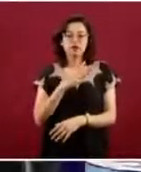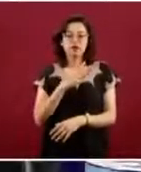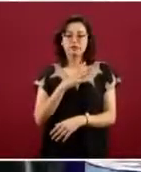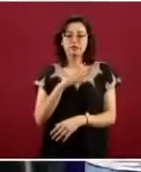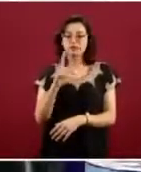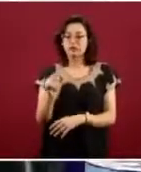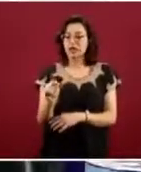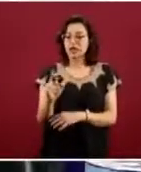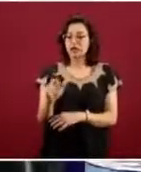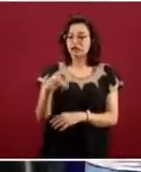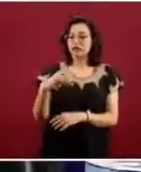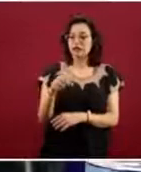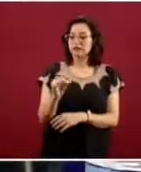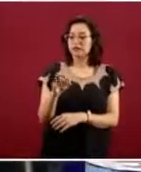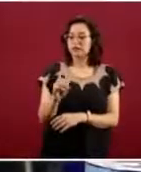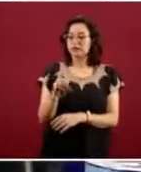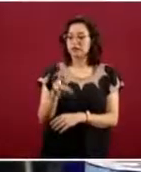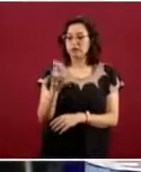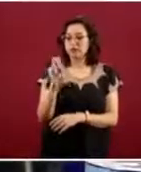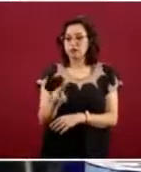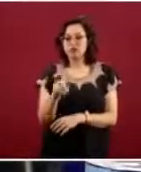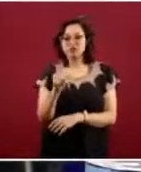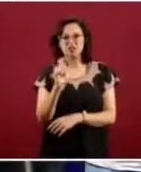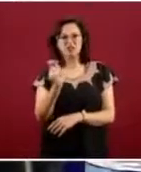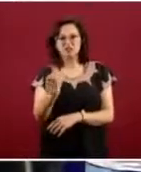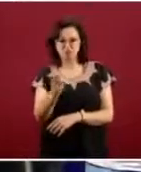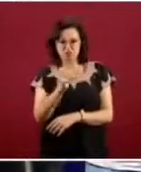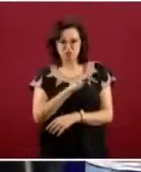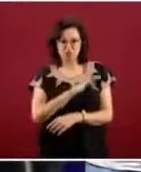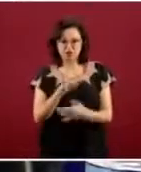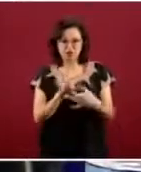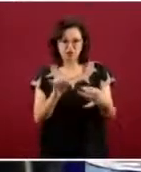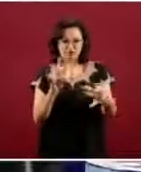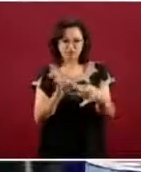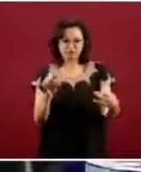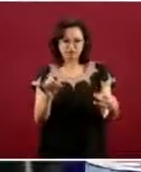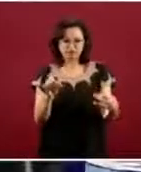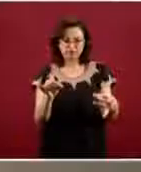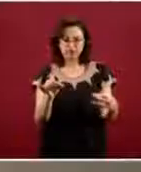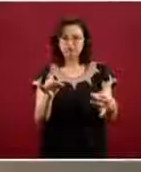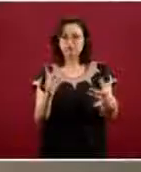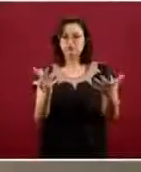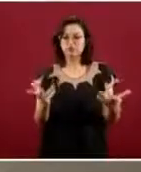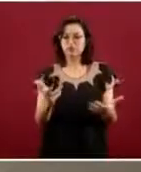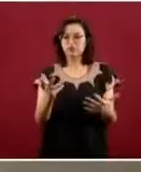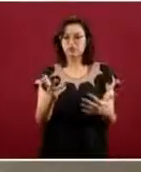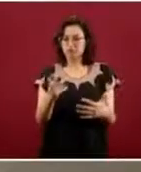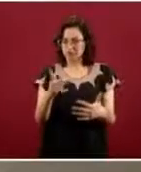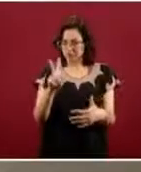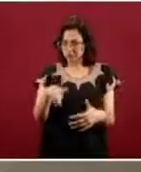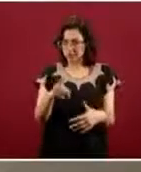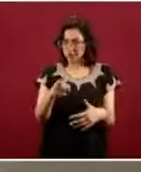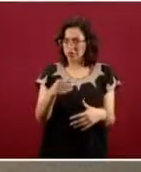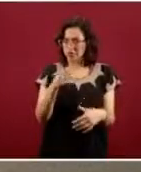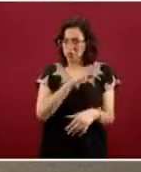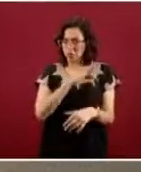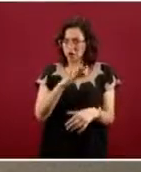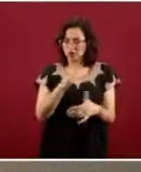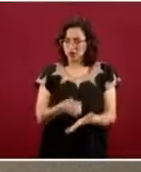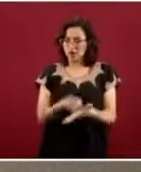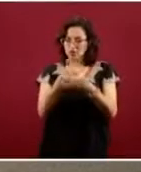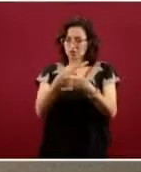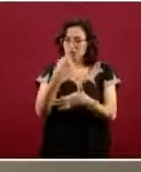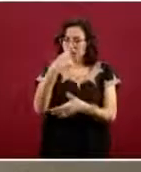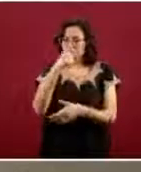llama transferón. No sé si lo conozcas, si nos pueden hablar un poco de ello, si es de los que llevan la punta para convertirse en posible tratamiento